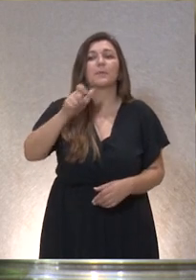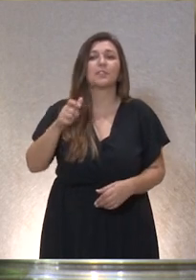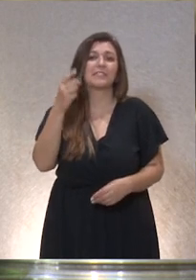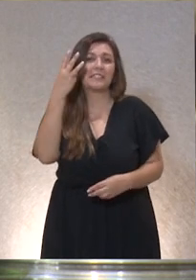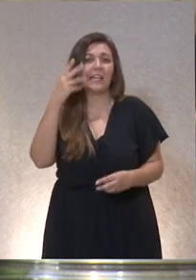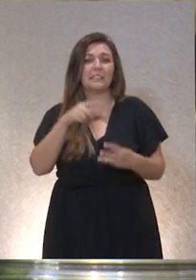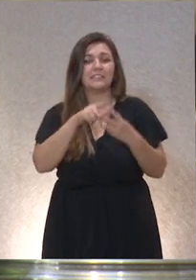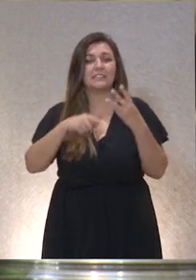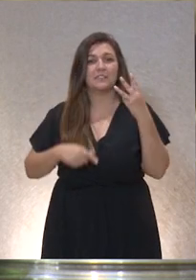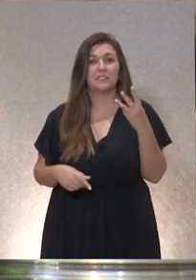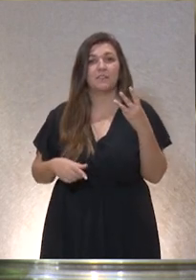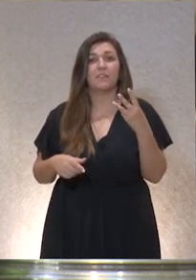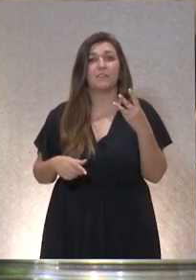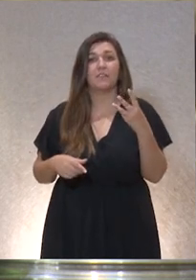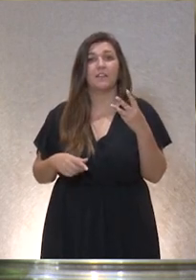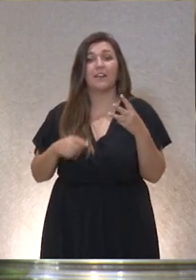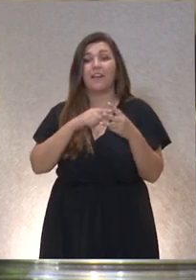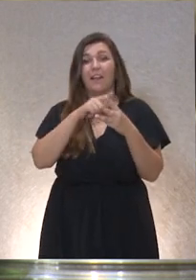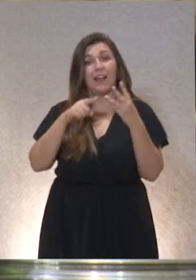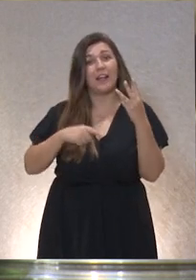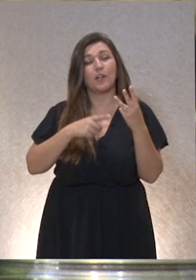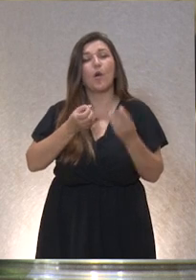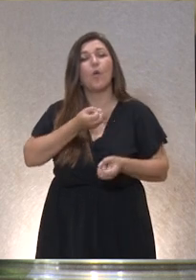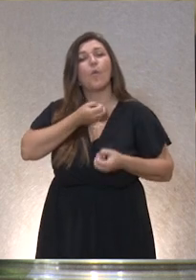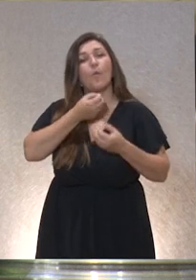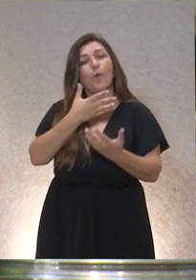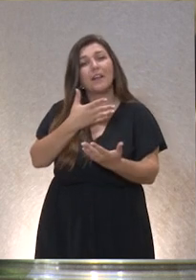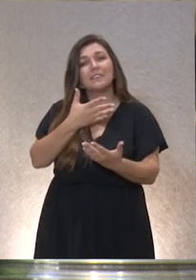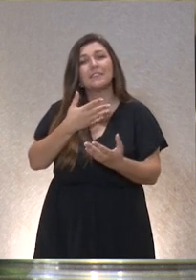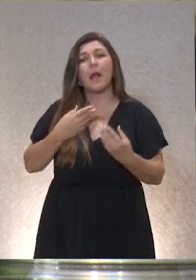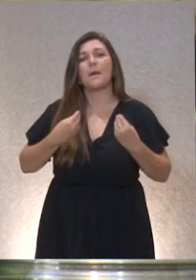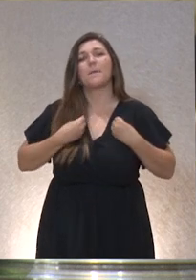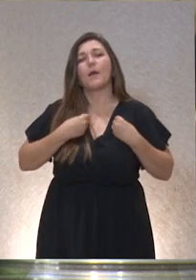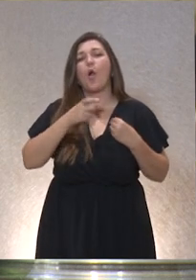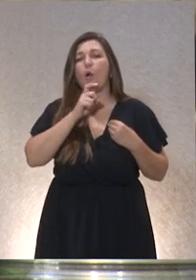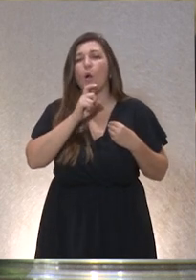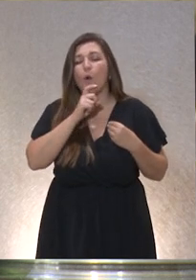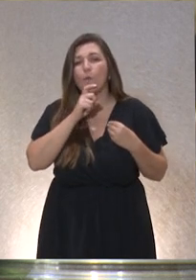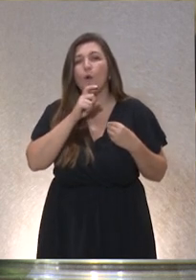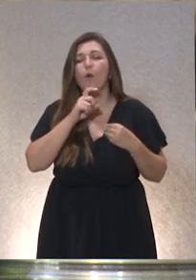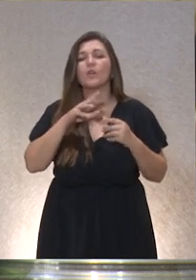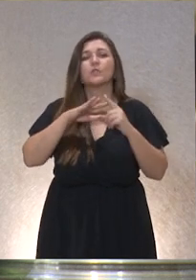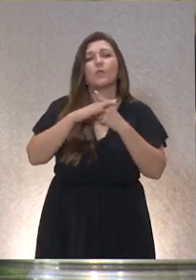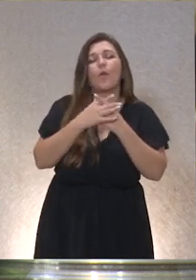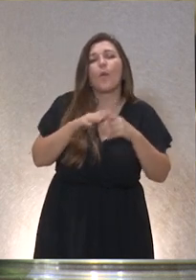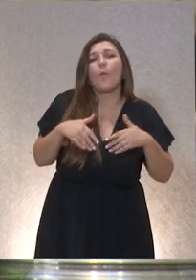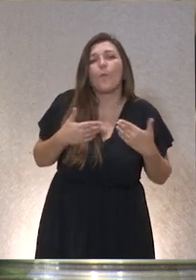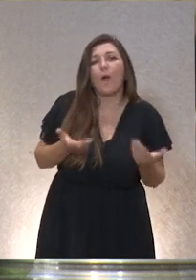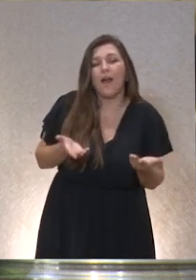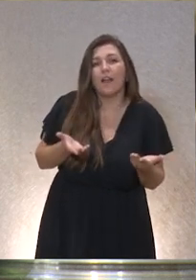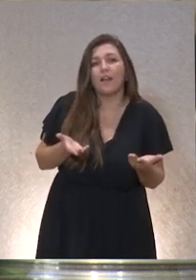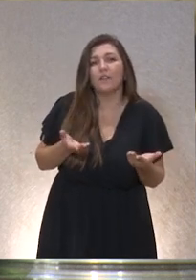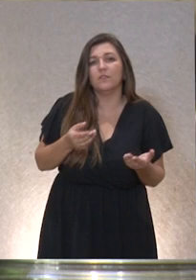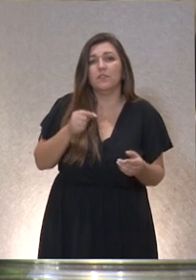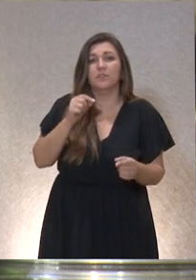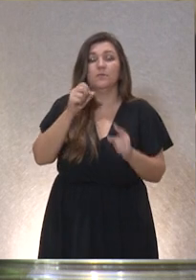personas que nos van a relatar cómo lo vivieron y En qué consistió eh